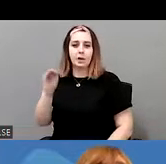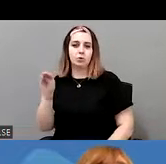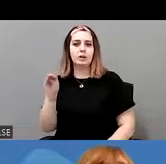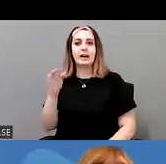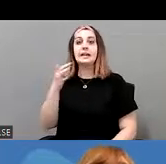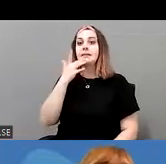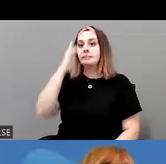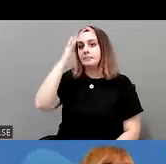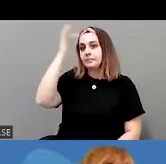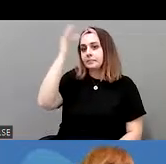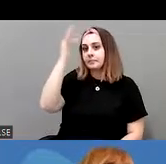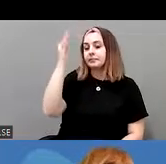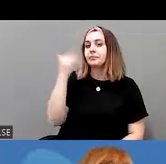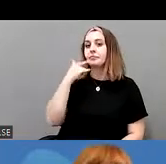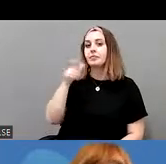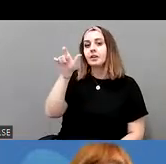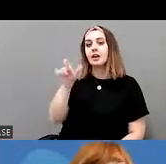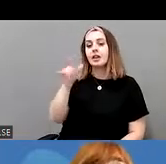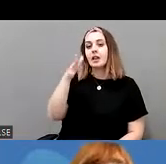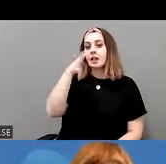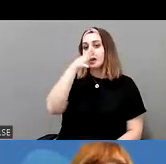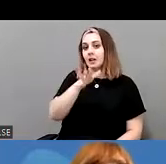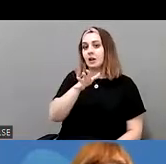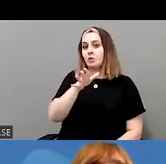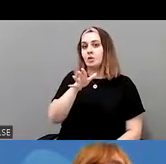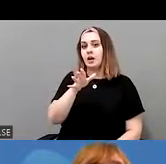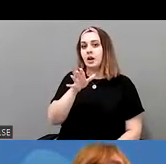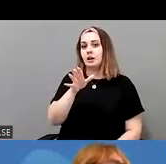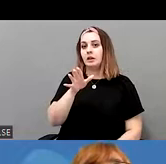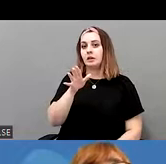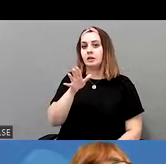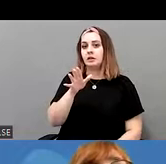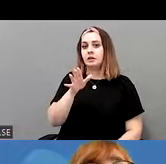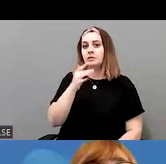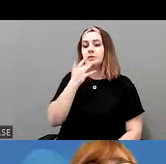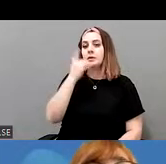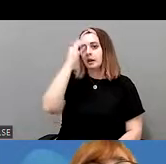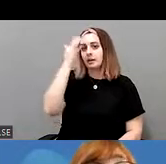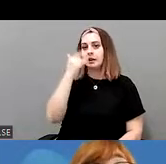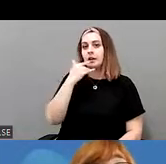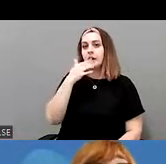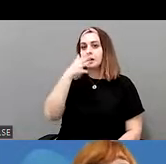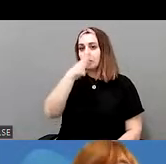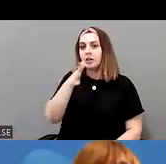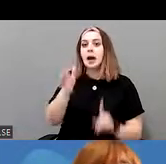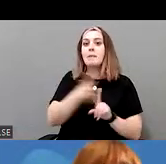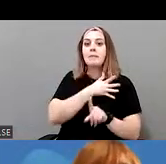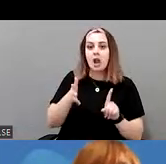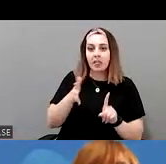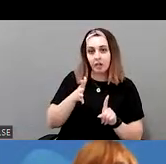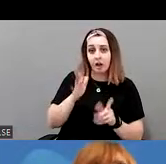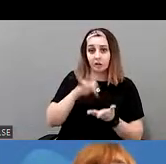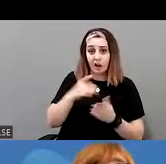si esa denuncia, que no quiero quitarle calado al hecho de un robo, pero ¿y si es una denuncia por violencia? ¿Ocurriría lo